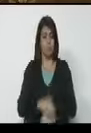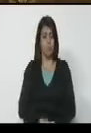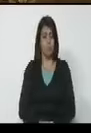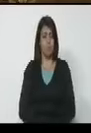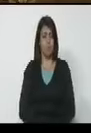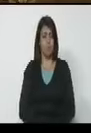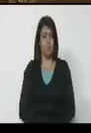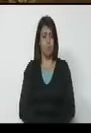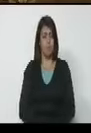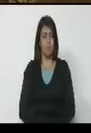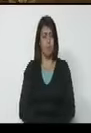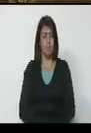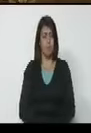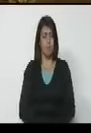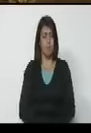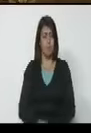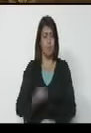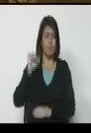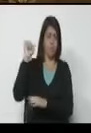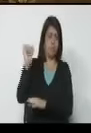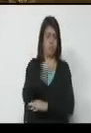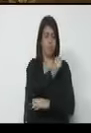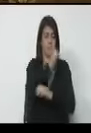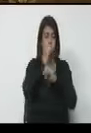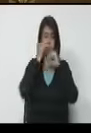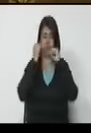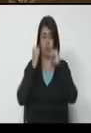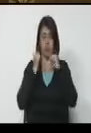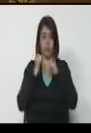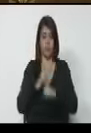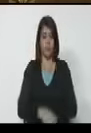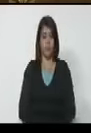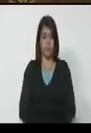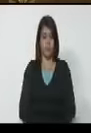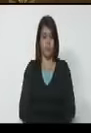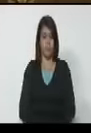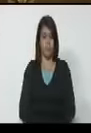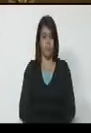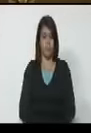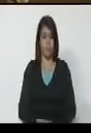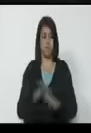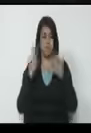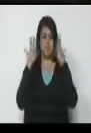les daremos una derrota aplastante. Chao.